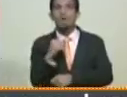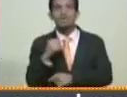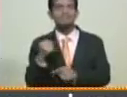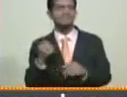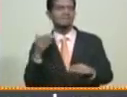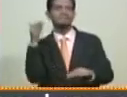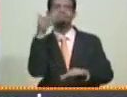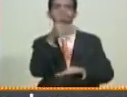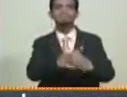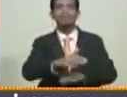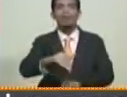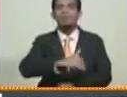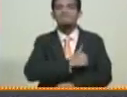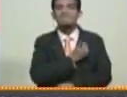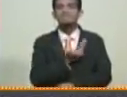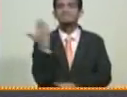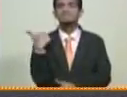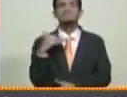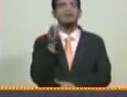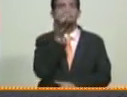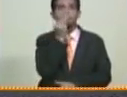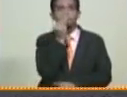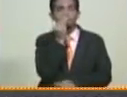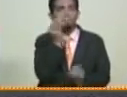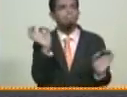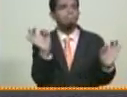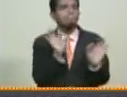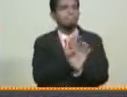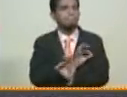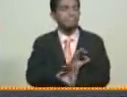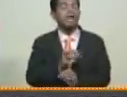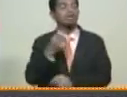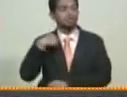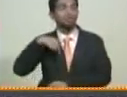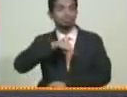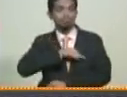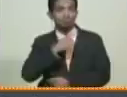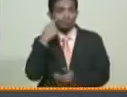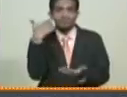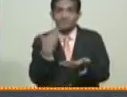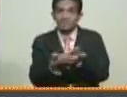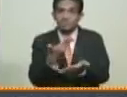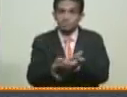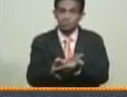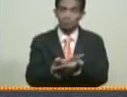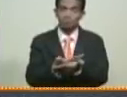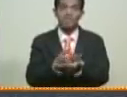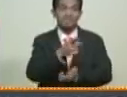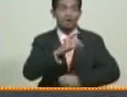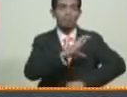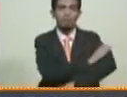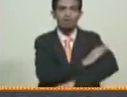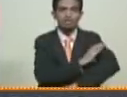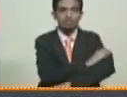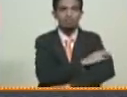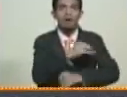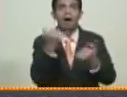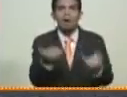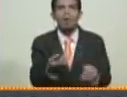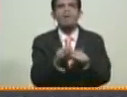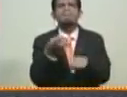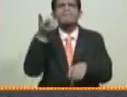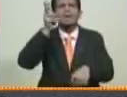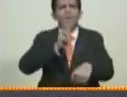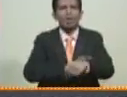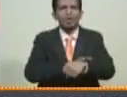Y nadie dice nada. Bueno, nosotros los hemos visto muchísimo. Y esa oposición está peor. Mejor